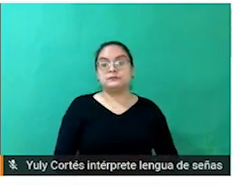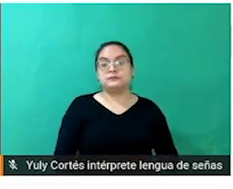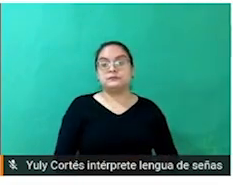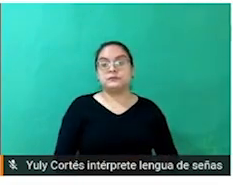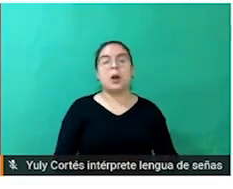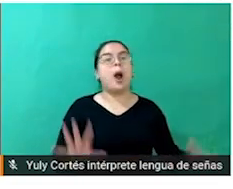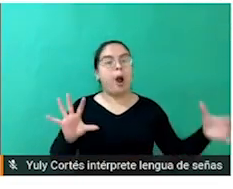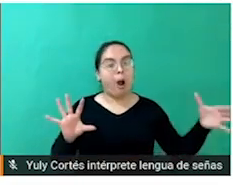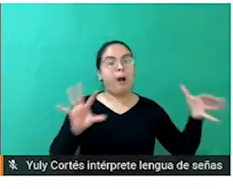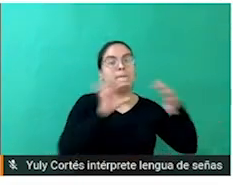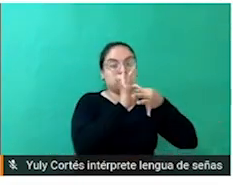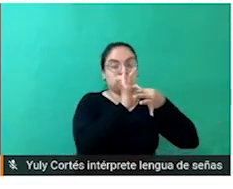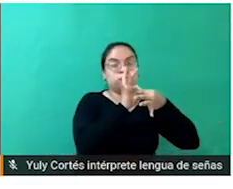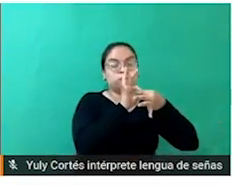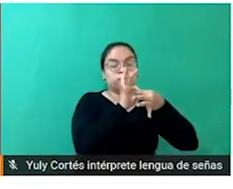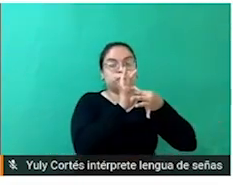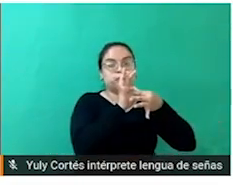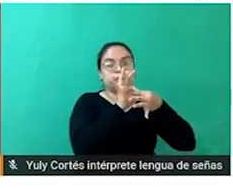conectarles